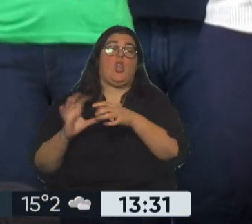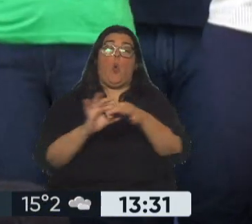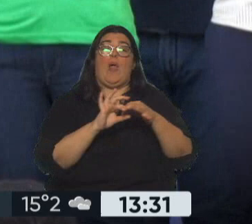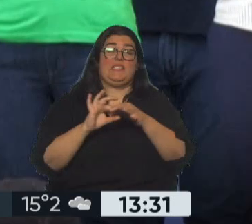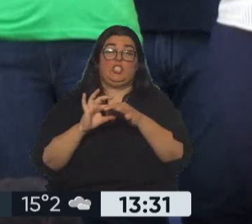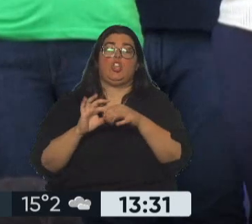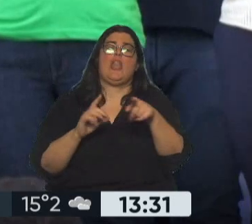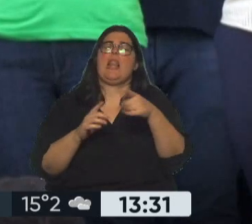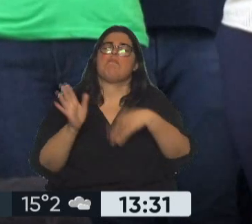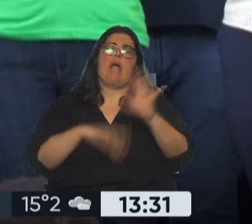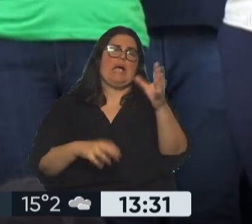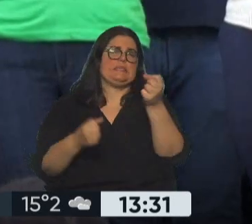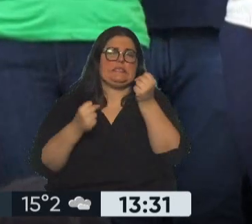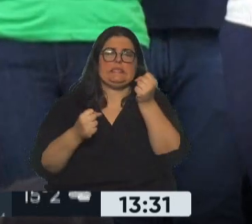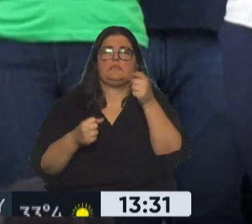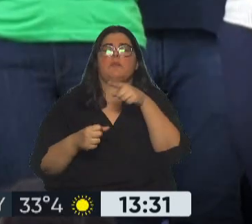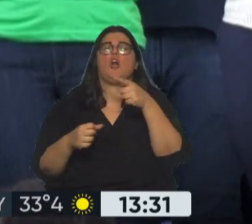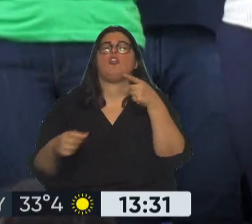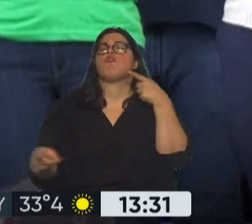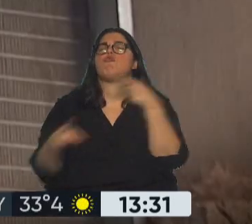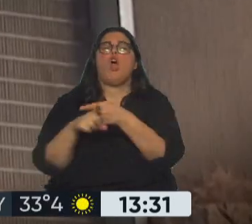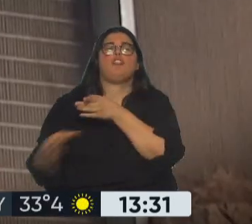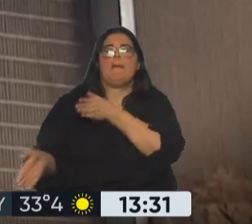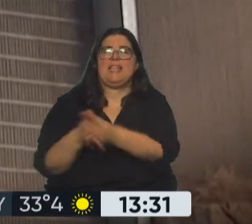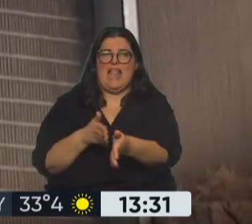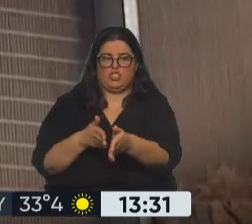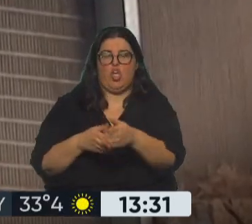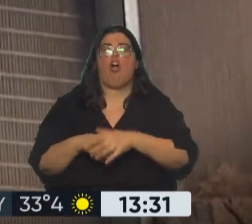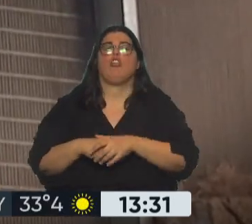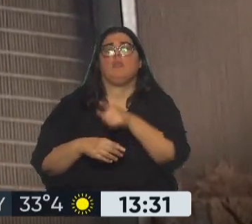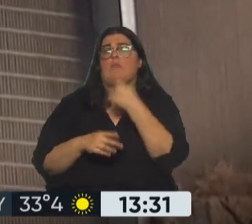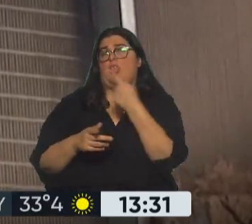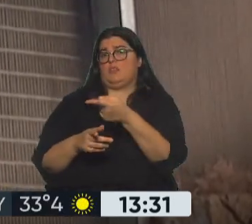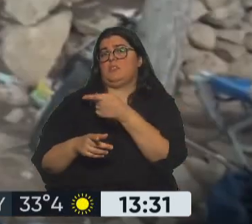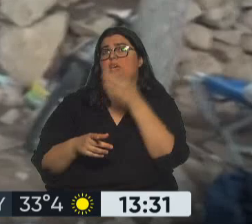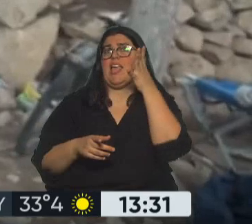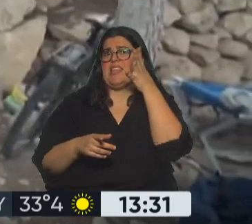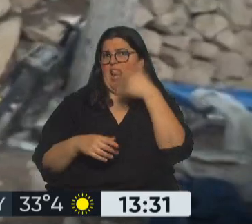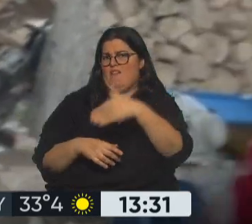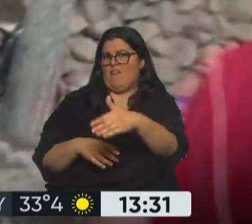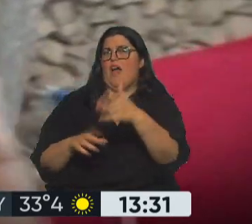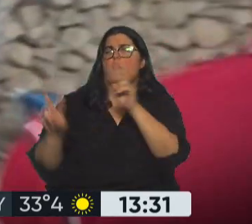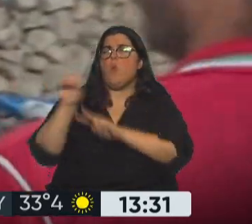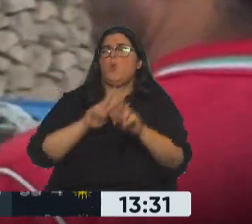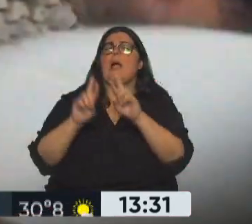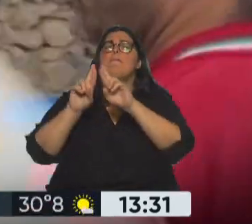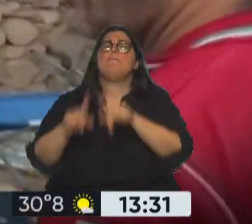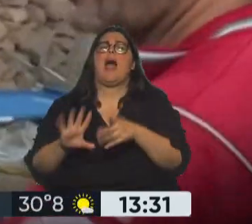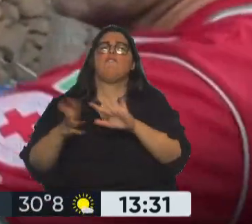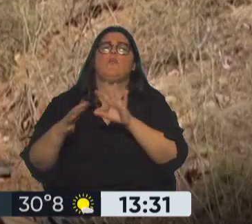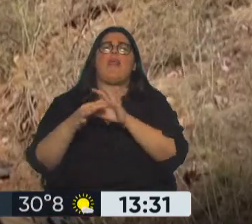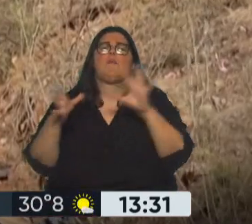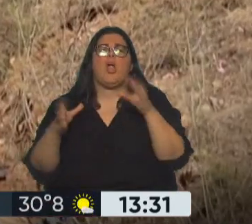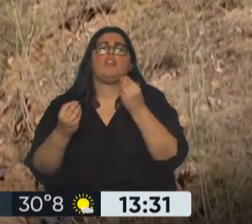el más radical en materia antiinmigratoria, señaló que Italia utilizará todos los medios democráticos